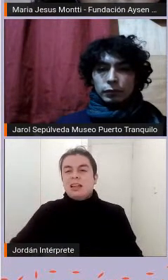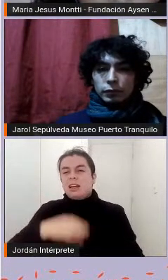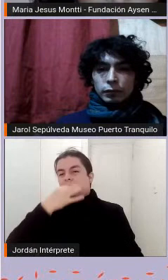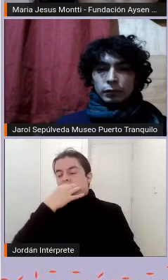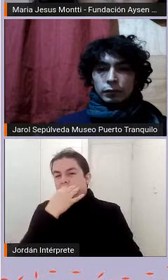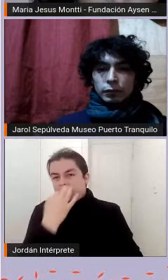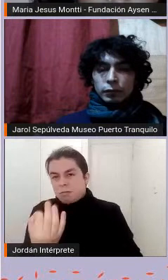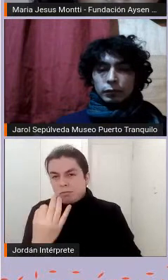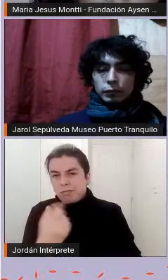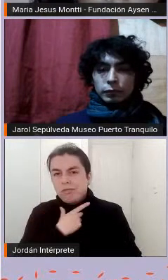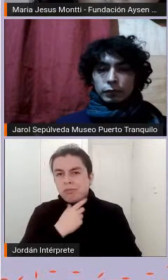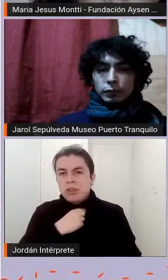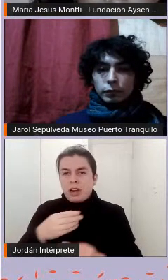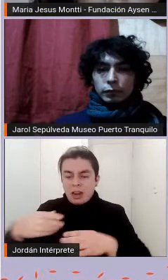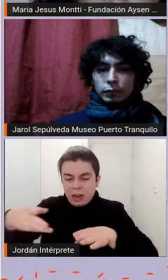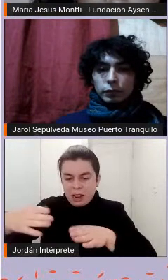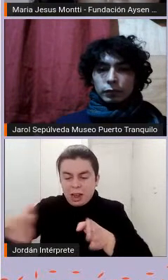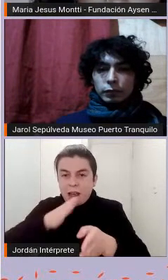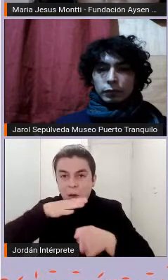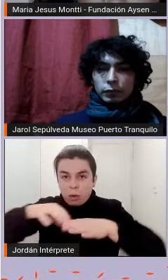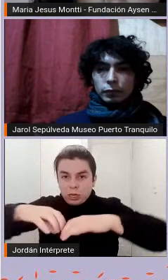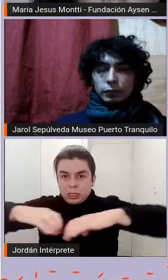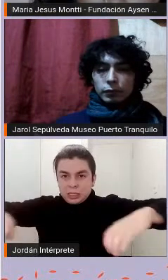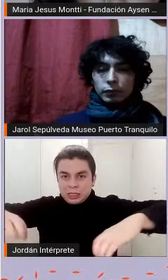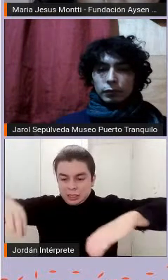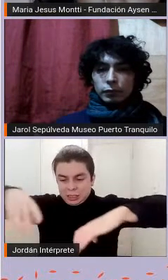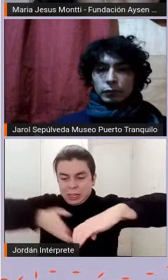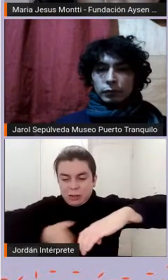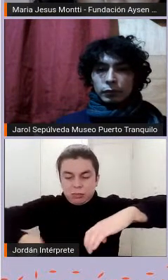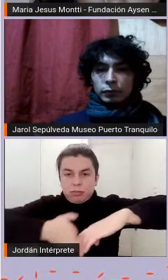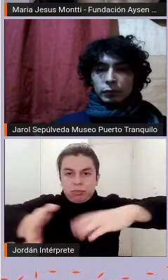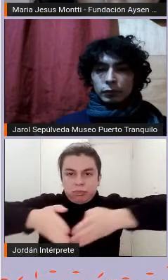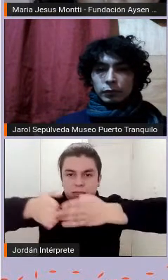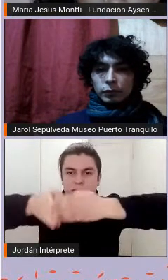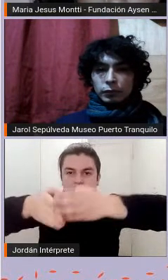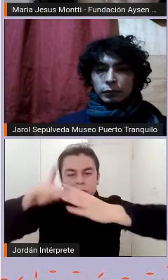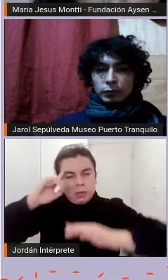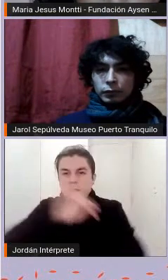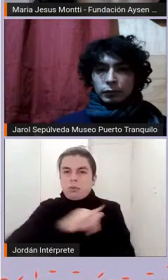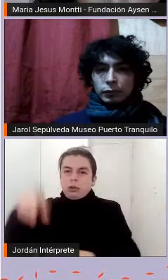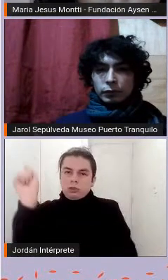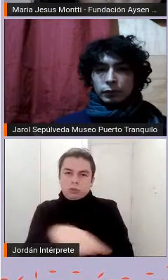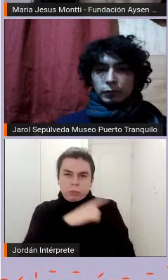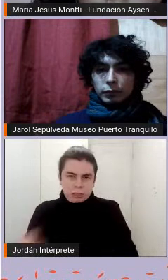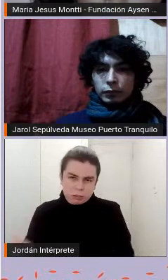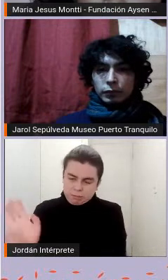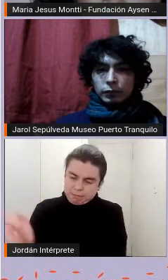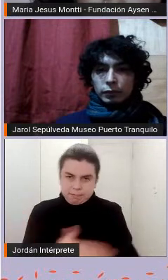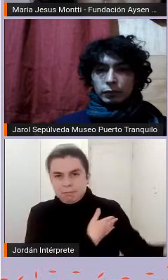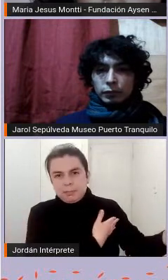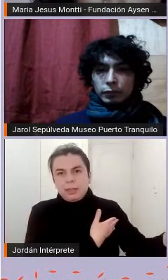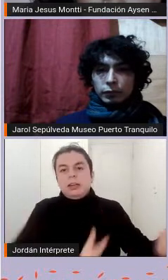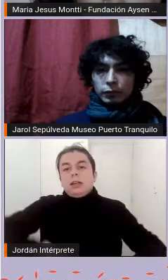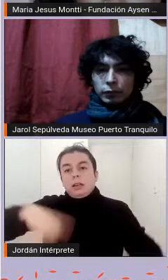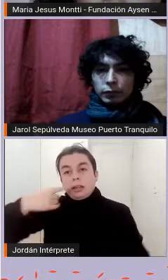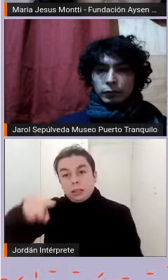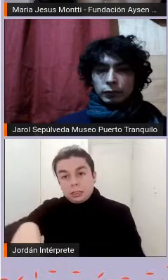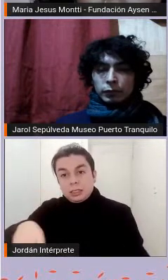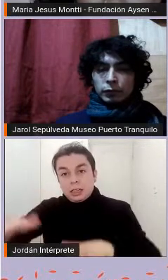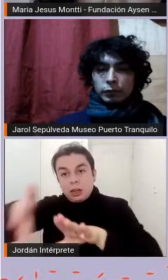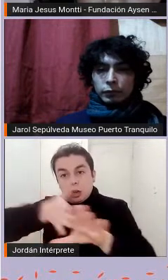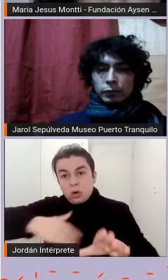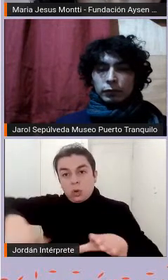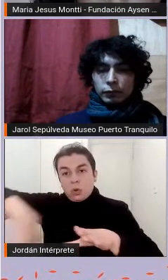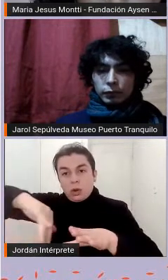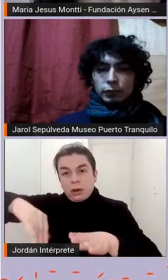de Penas, donde varan las diferentes especies de ballenas, y en específico donde está esta